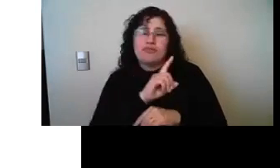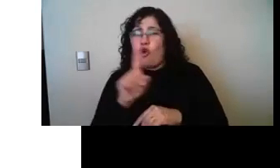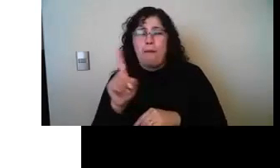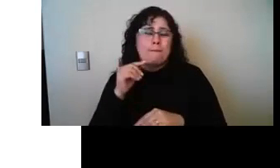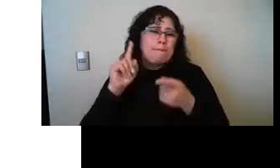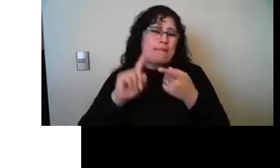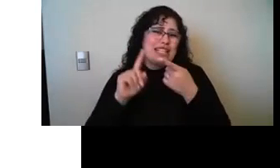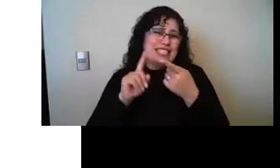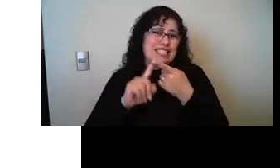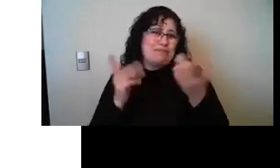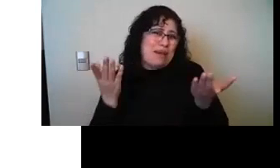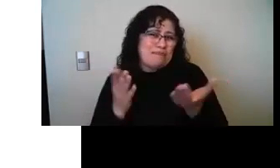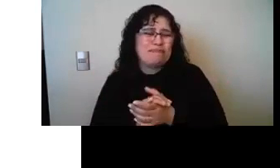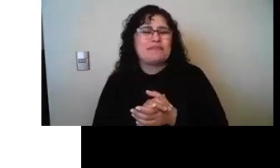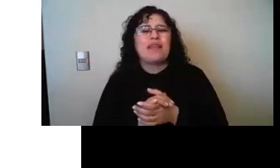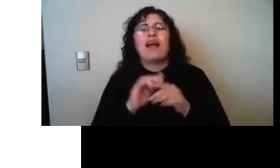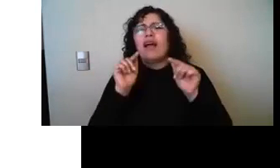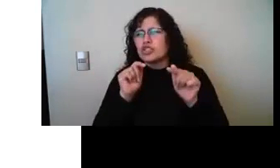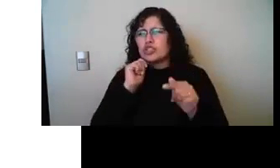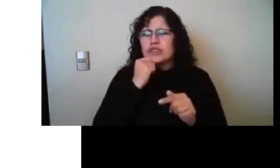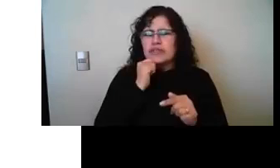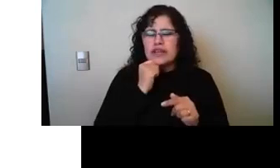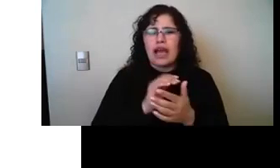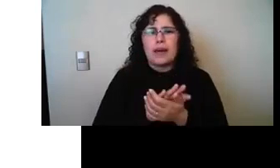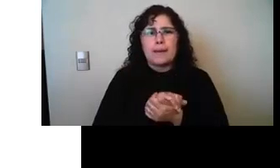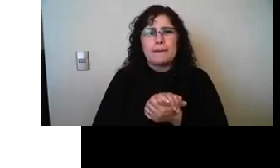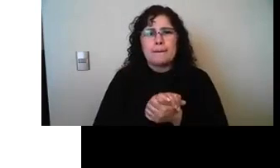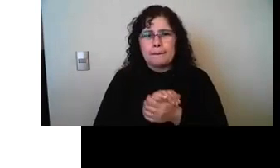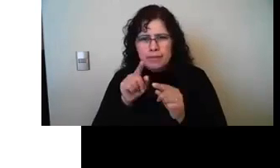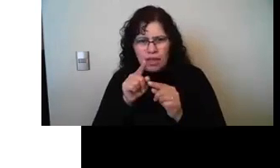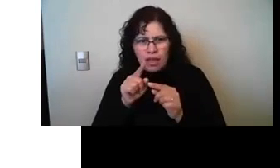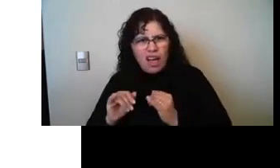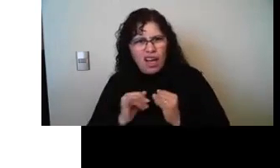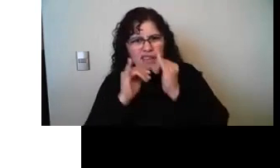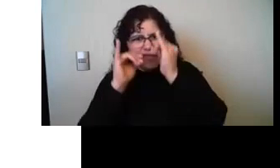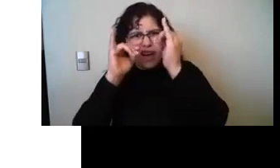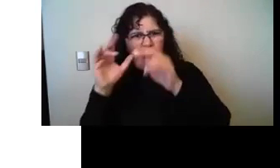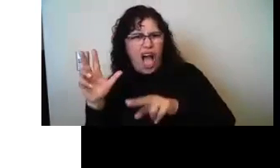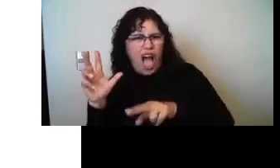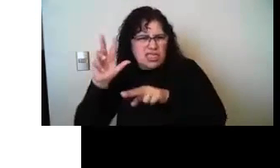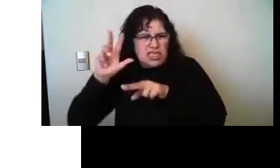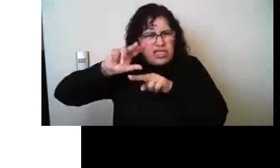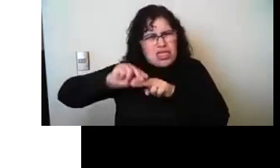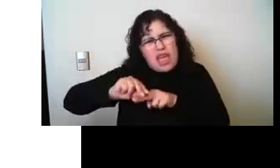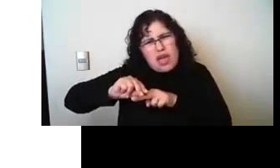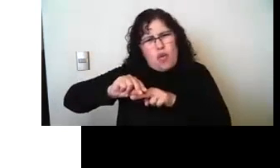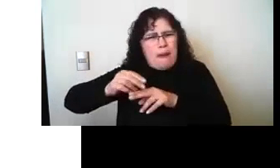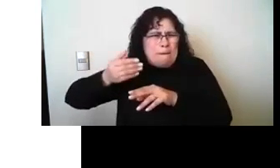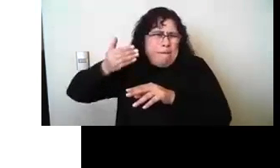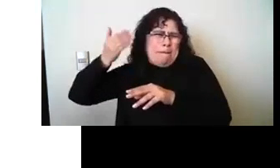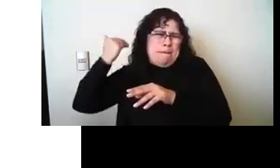Eso nos indica que eh, esta vía es mucho más antigua que la aparición del tálamo.